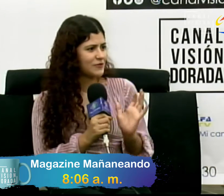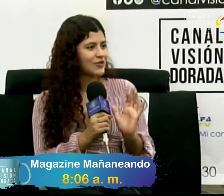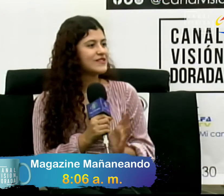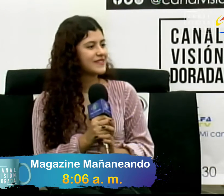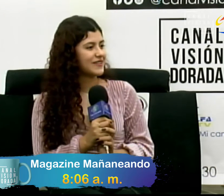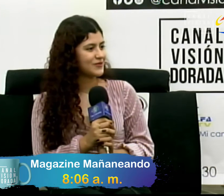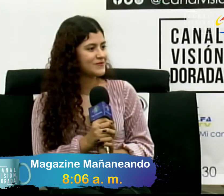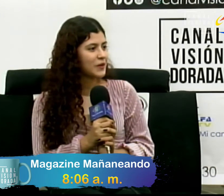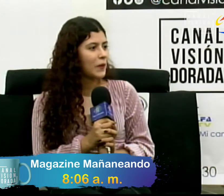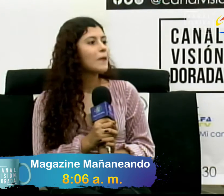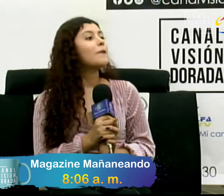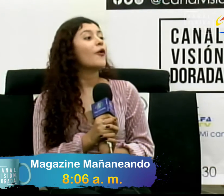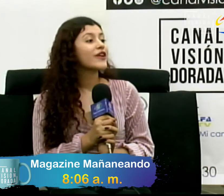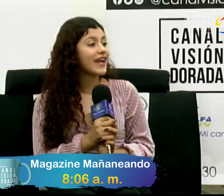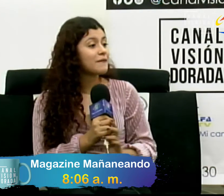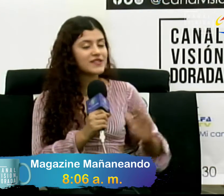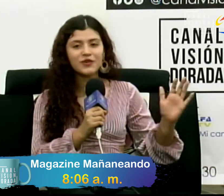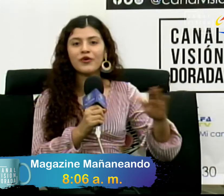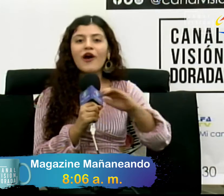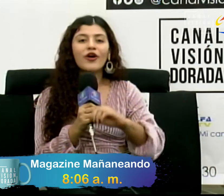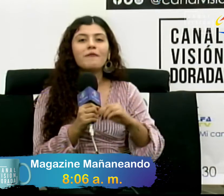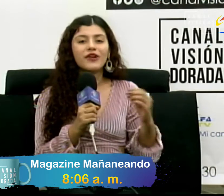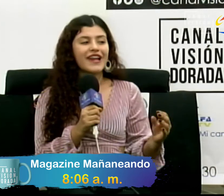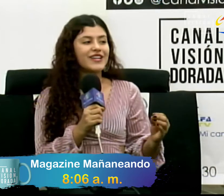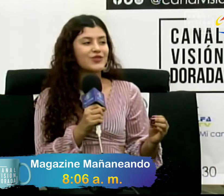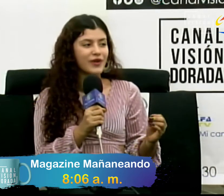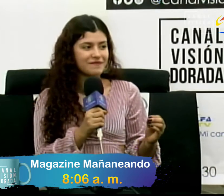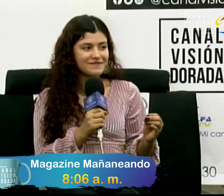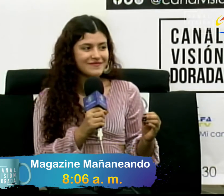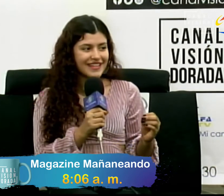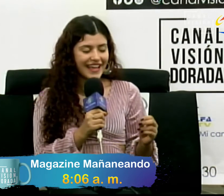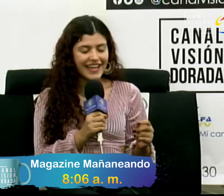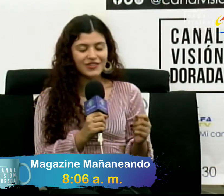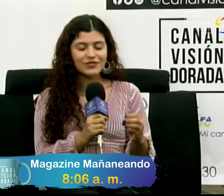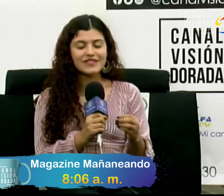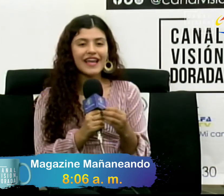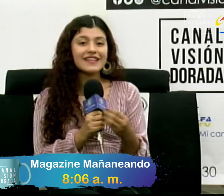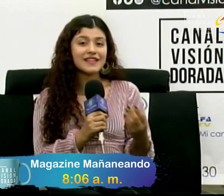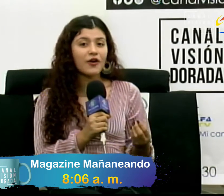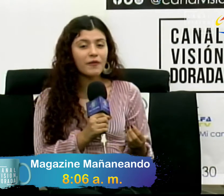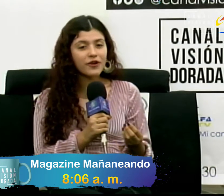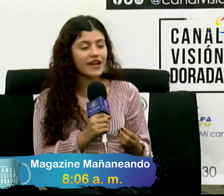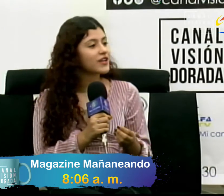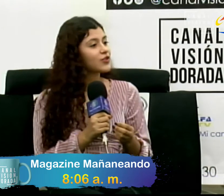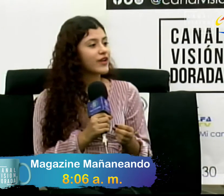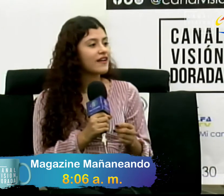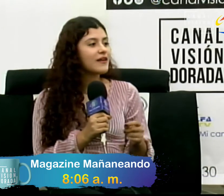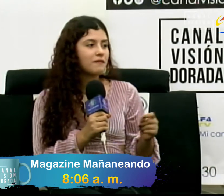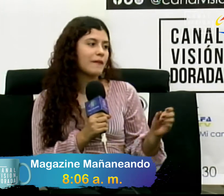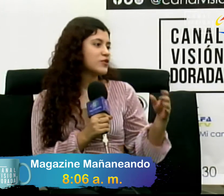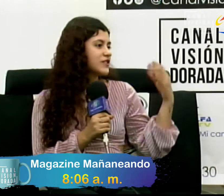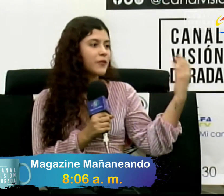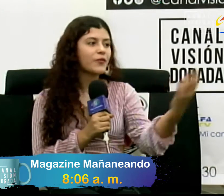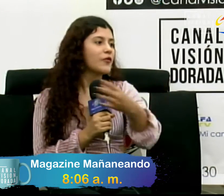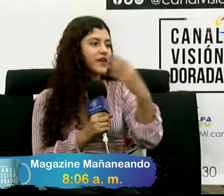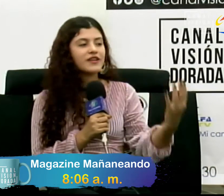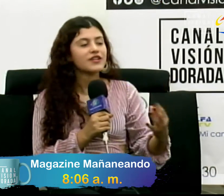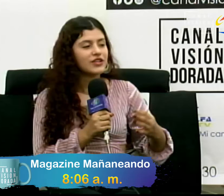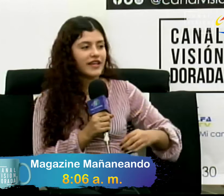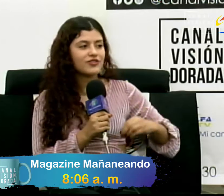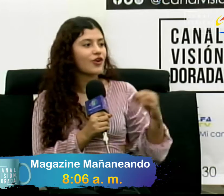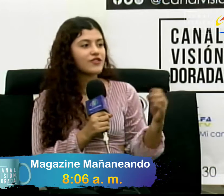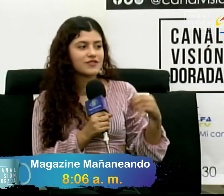nosotros estamos solicitando. Así de fácil. Porque va a ser una hora por la lectura. Entonces, en esta hora por la lectura vamos a